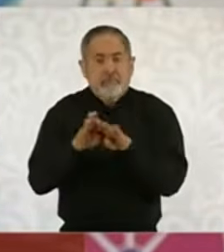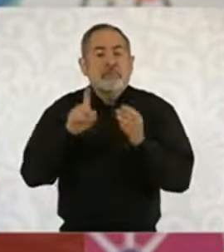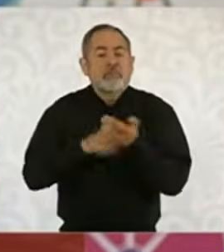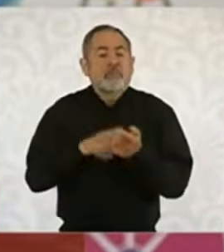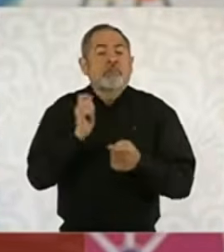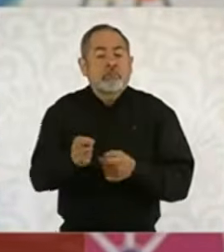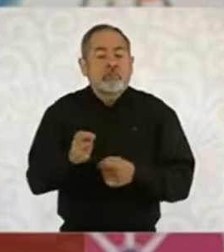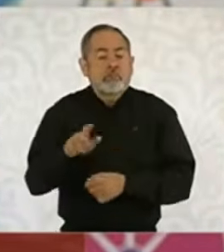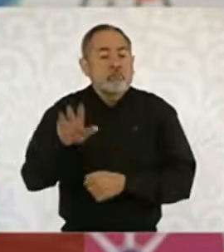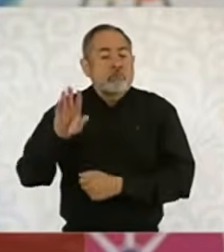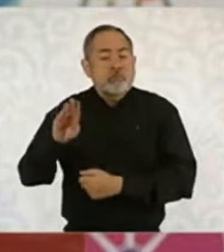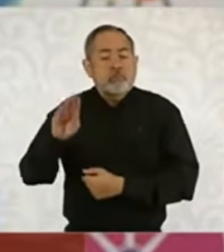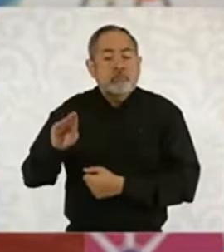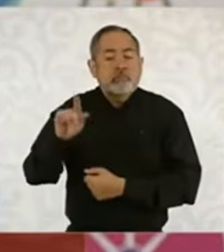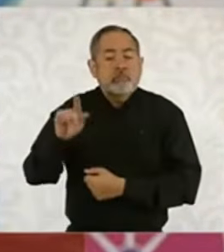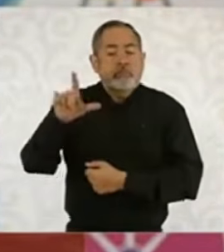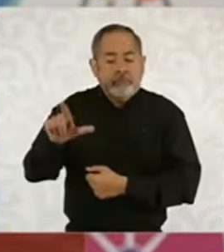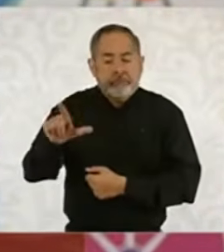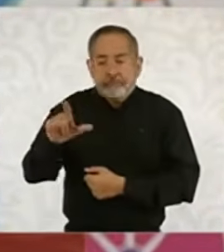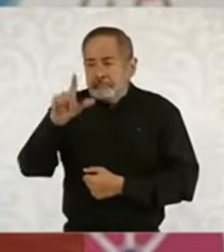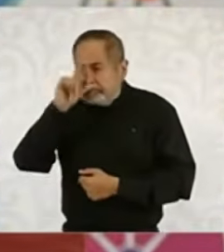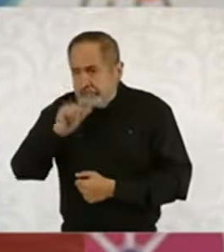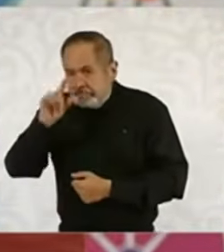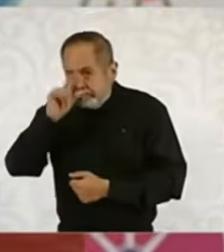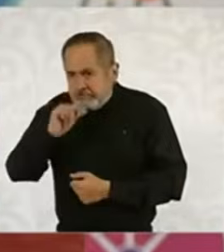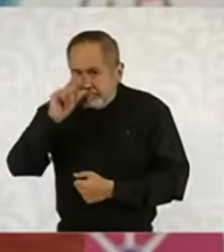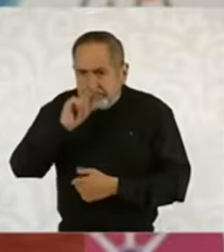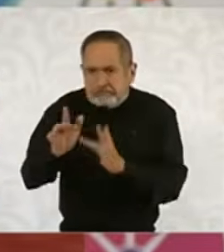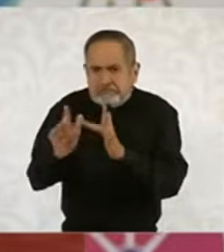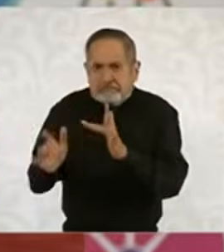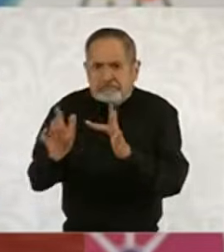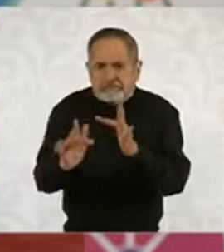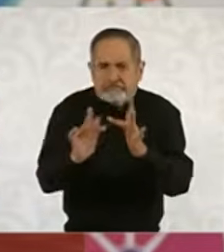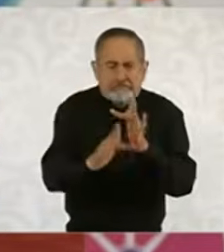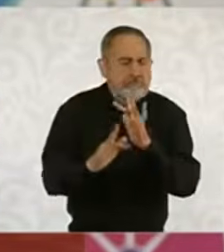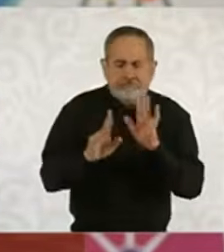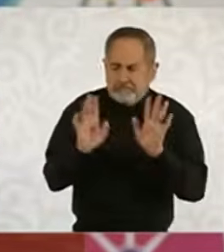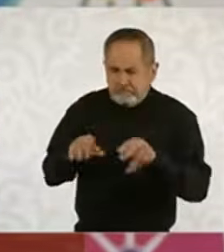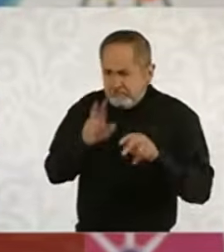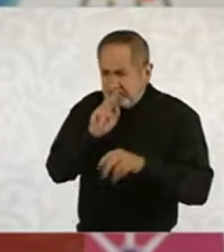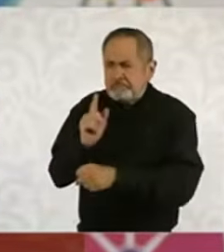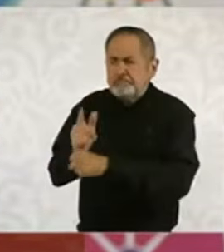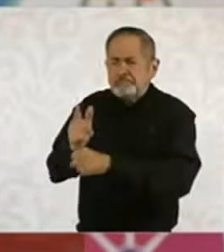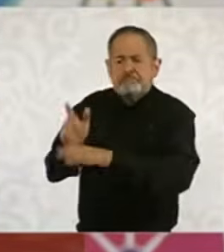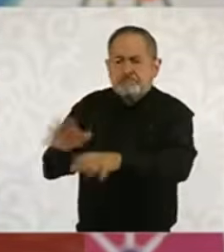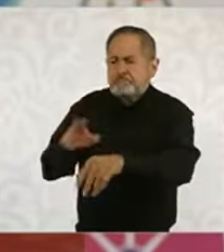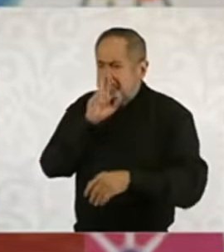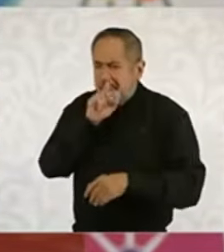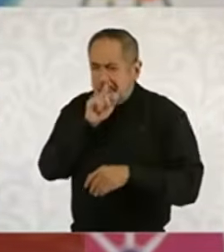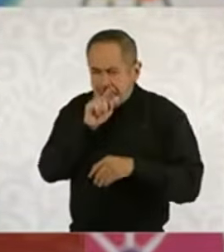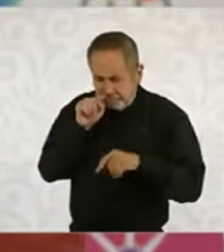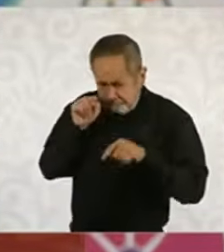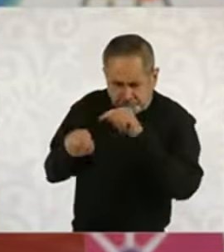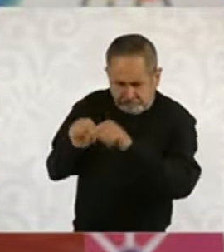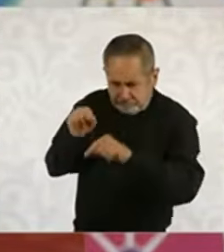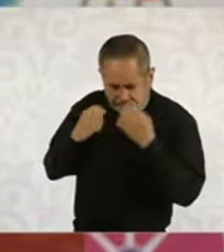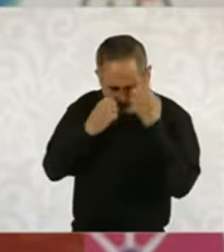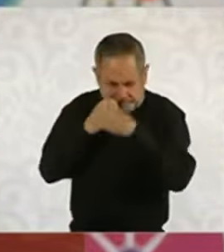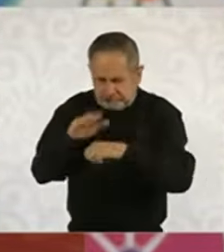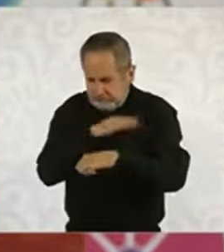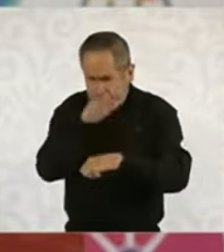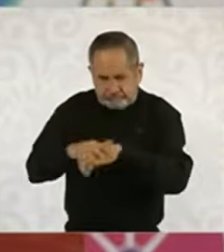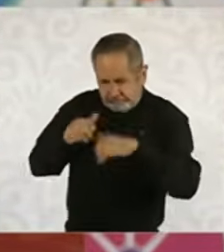reportaron 97 incidencias, las cuales fueron plenamente identificadas por el sistema, validadas